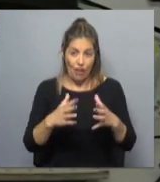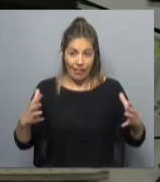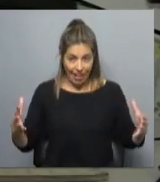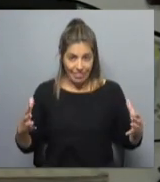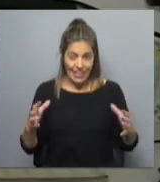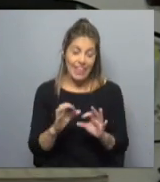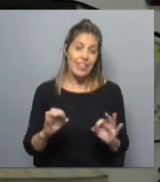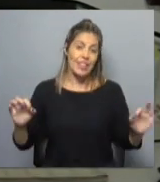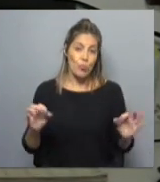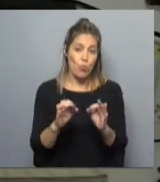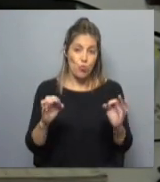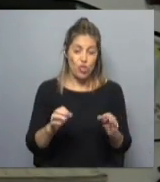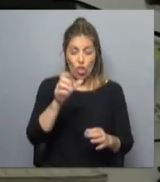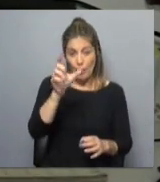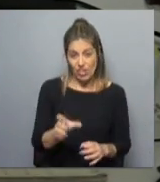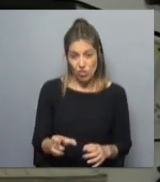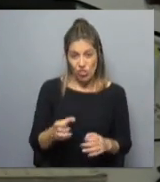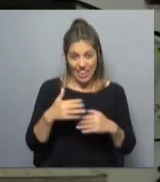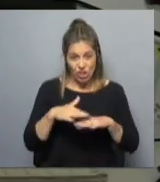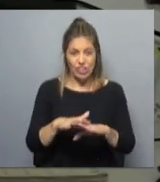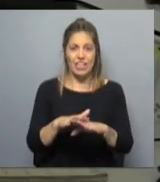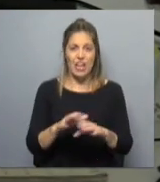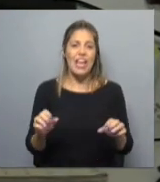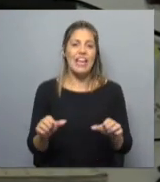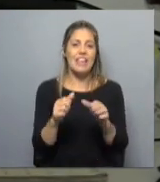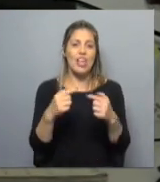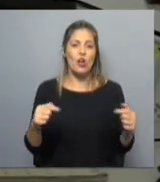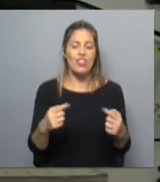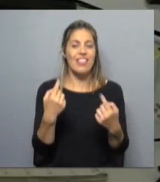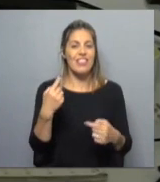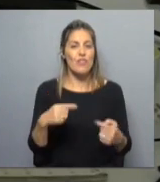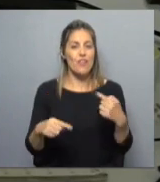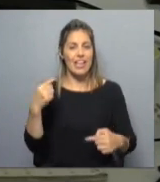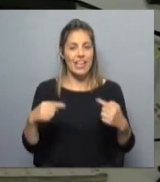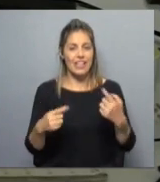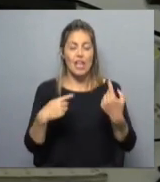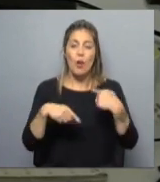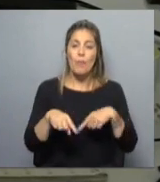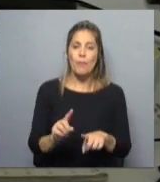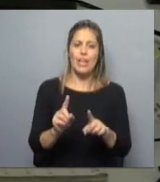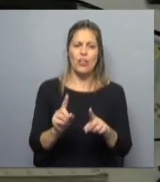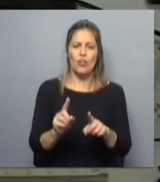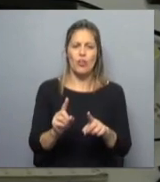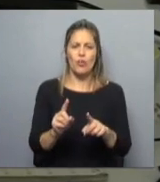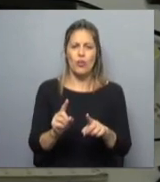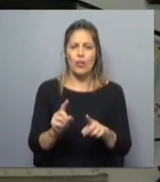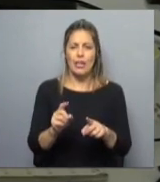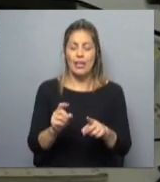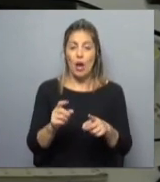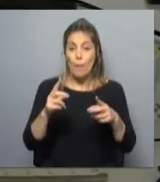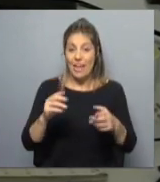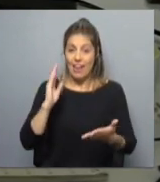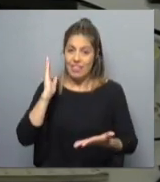de músicos que hacían todos cosas distintas, pero que era, bueno, estábamos en plena dictadura en ese